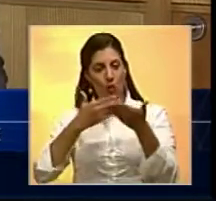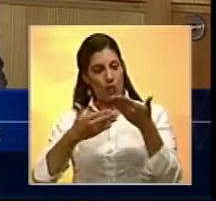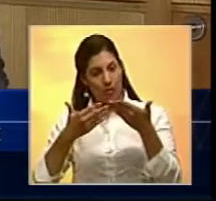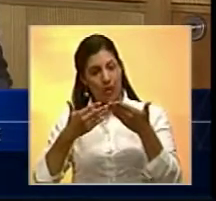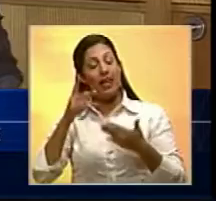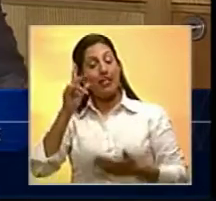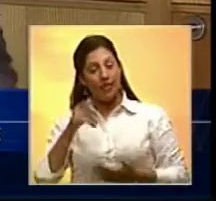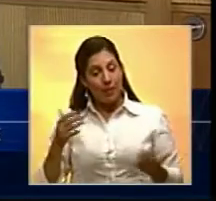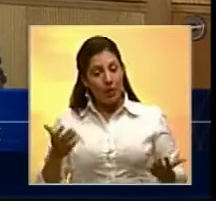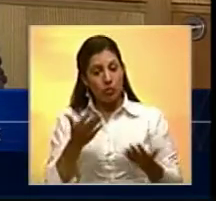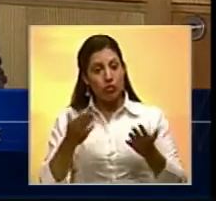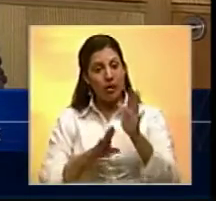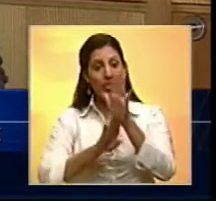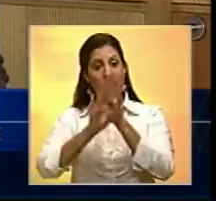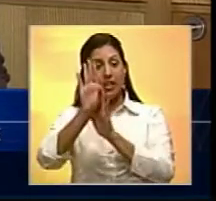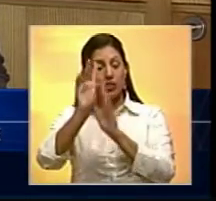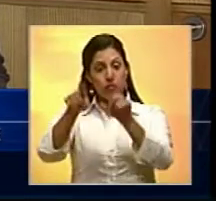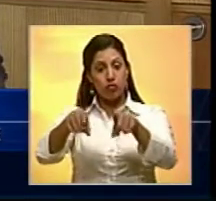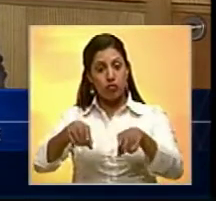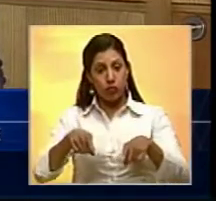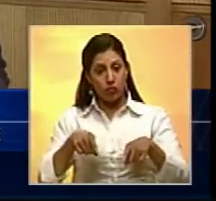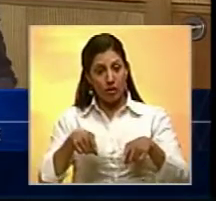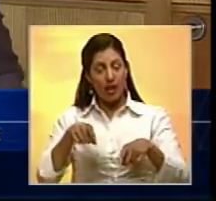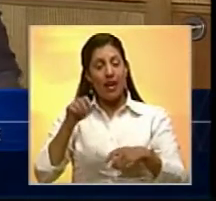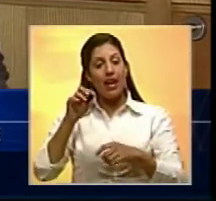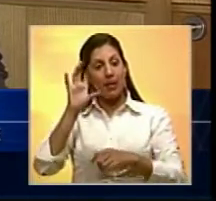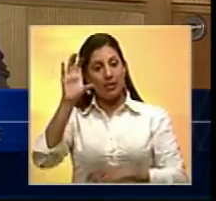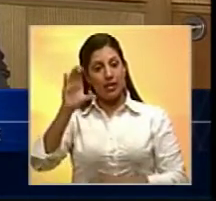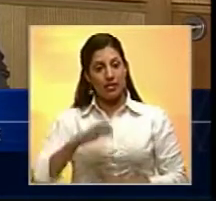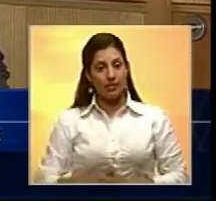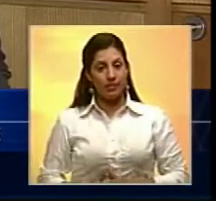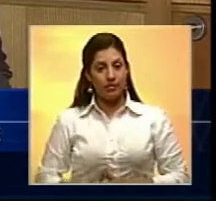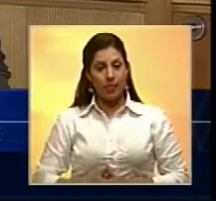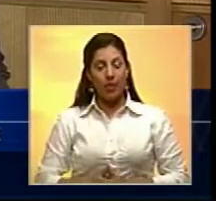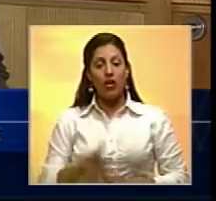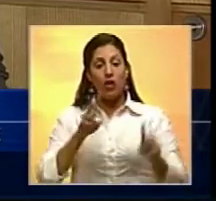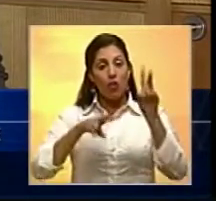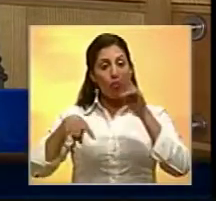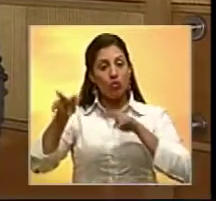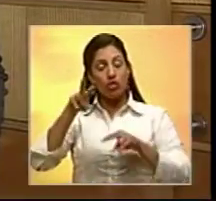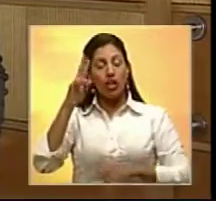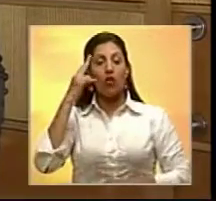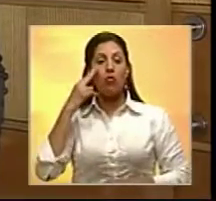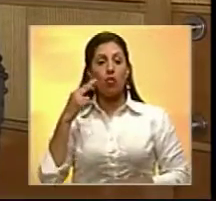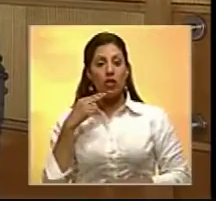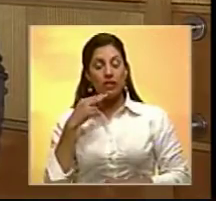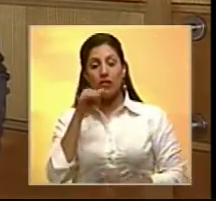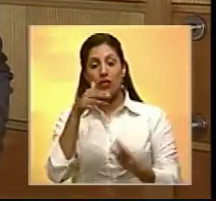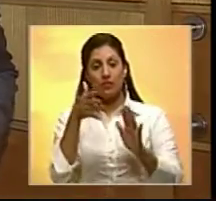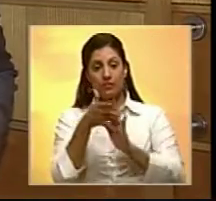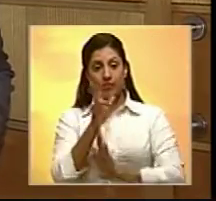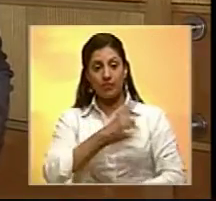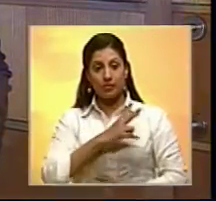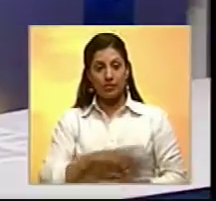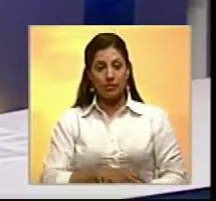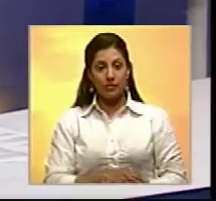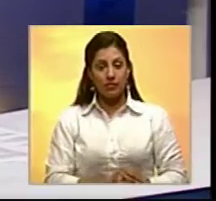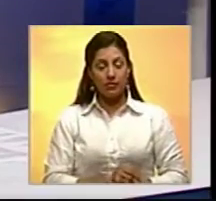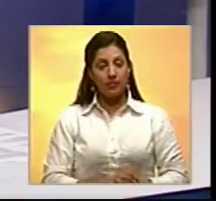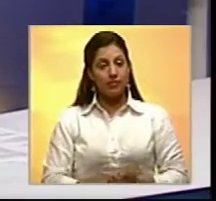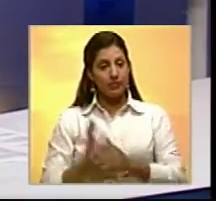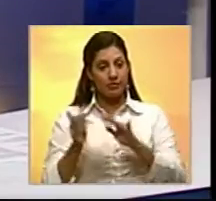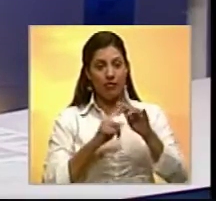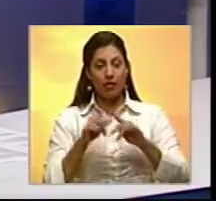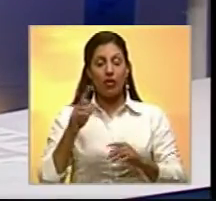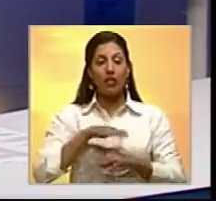que también impulse el desarrollo agroalimentario en la nación. En el Museo Boliviano, Oliver Rodríguez, Noticiero Venevisión.